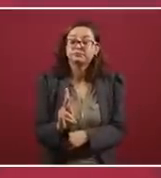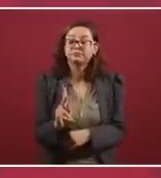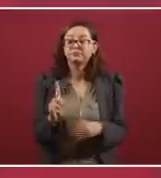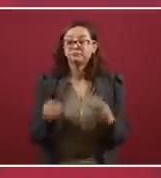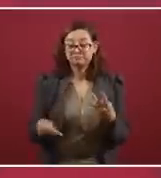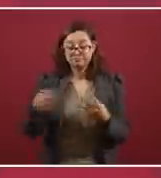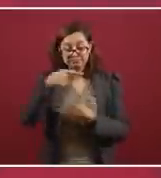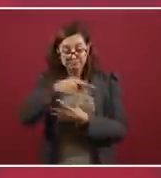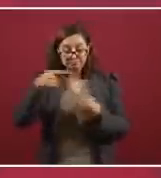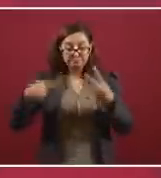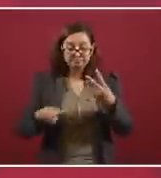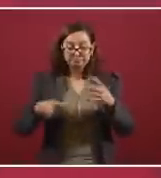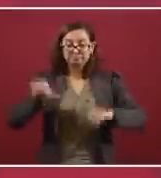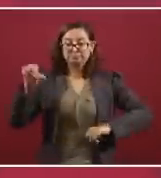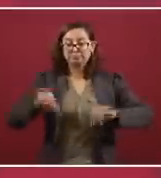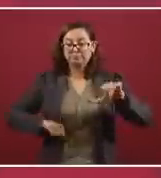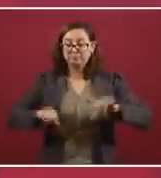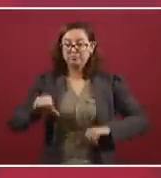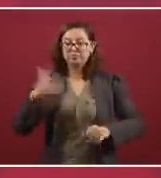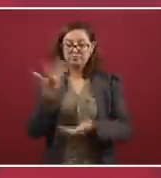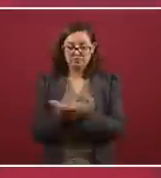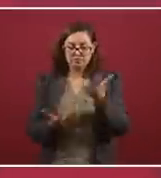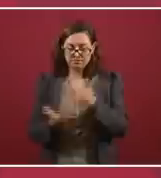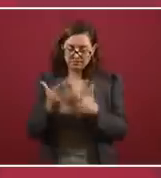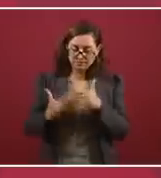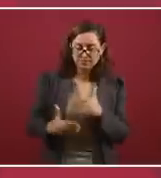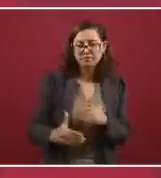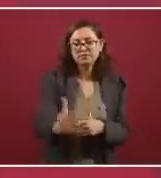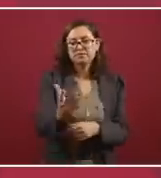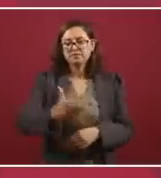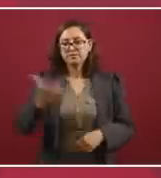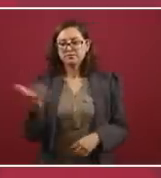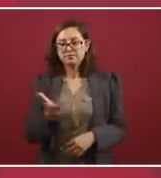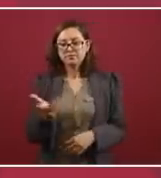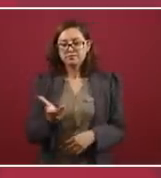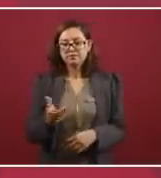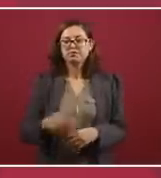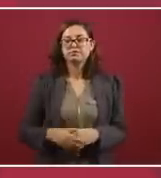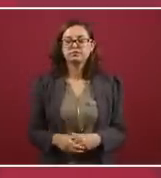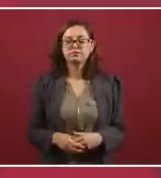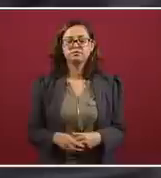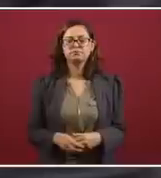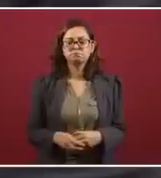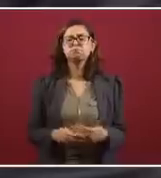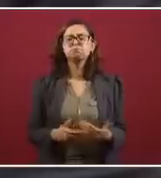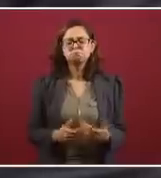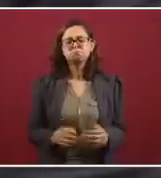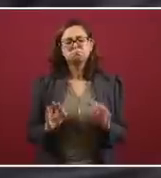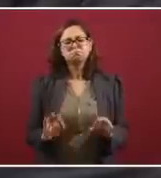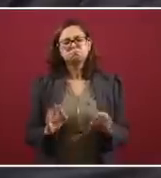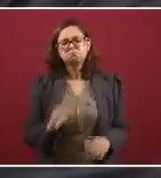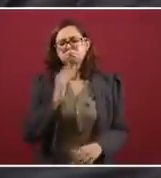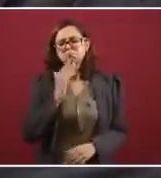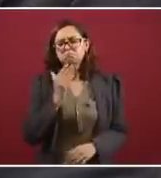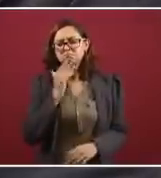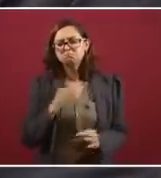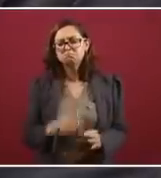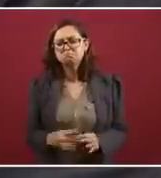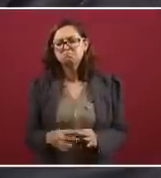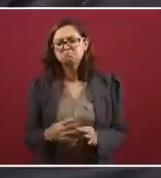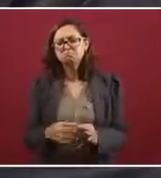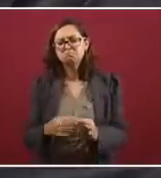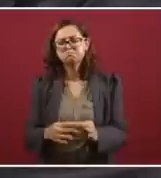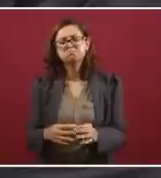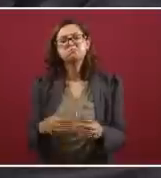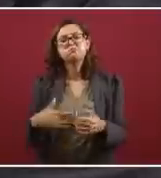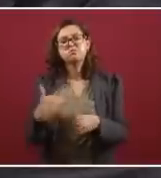esas son las acciones que estamos llevando a cabo, vamos bien y están